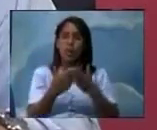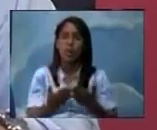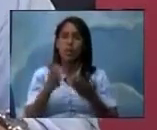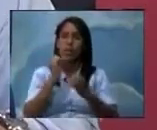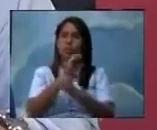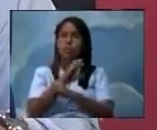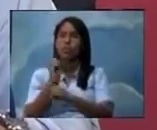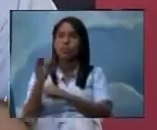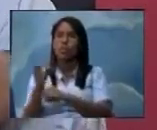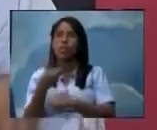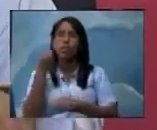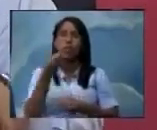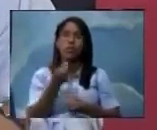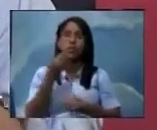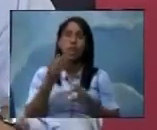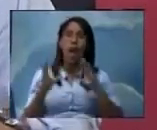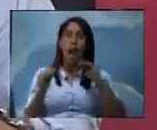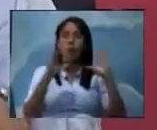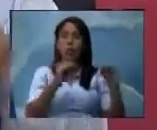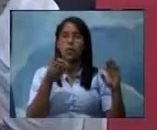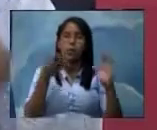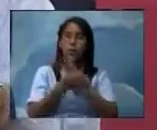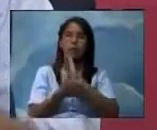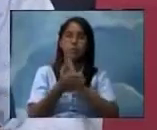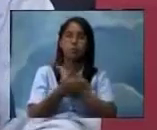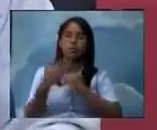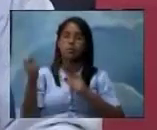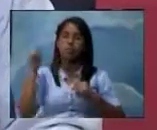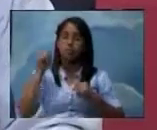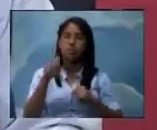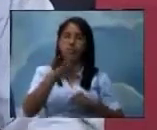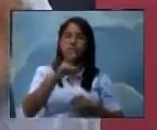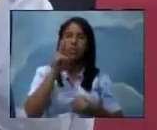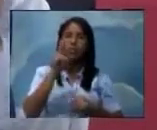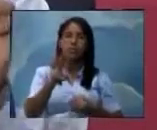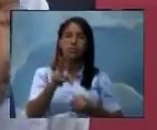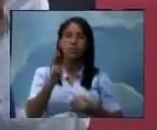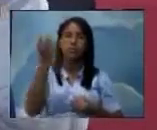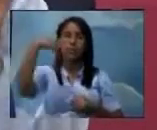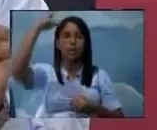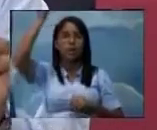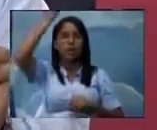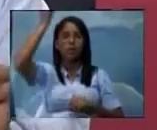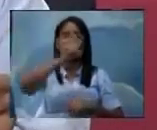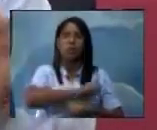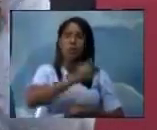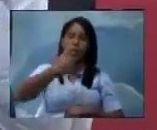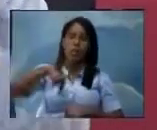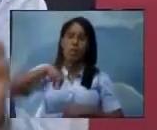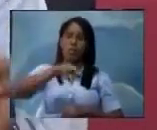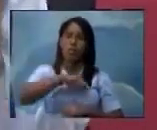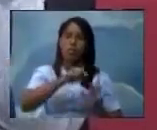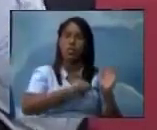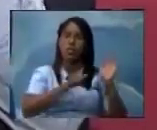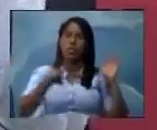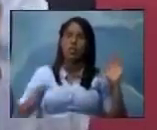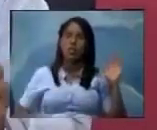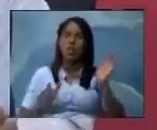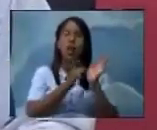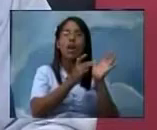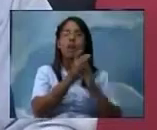la soltó Daniel. Habló acerca de lo que hoy estamos viendo, el reino de nuestro